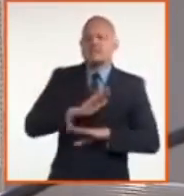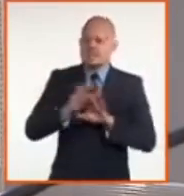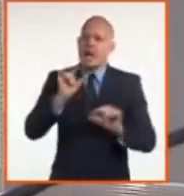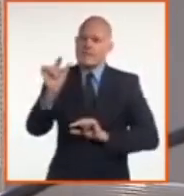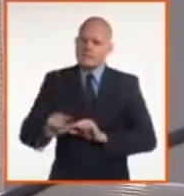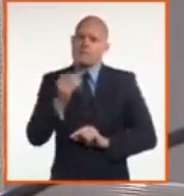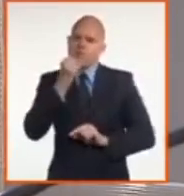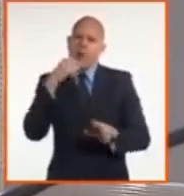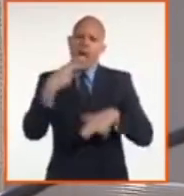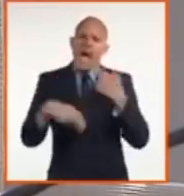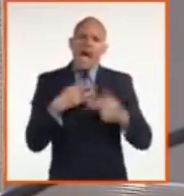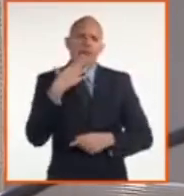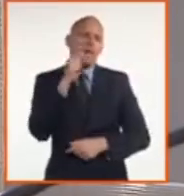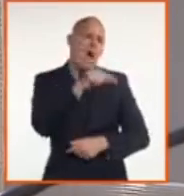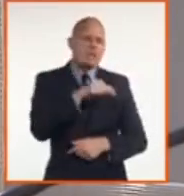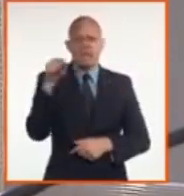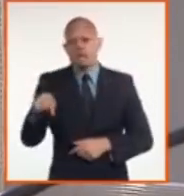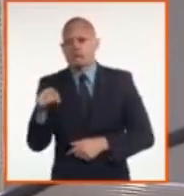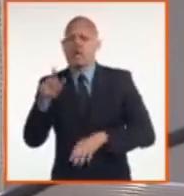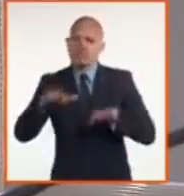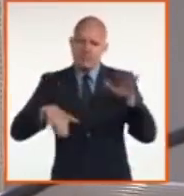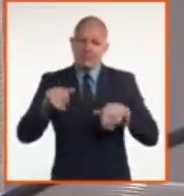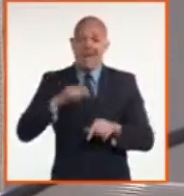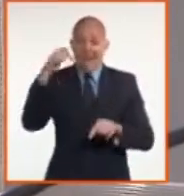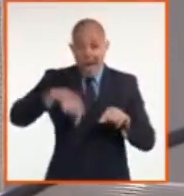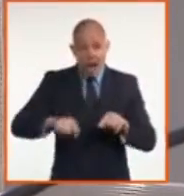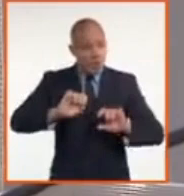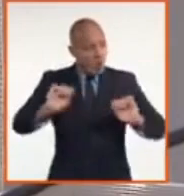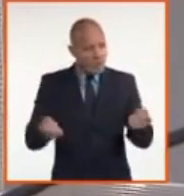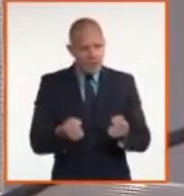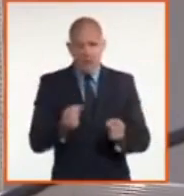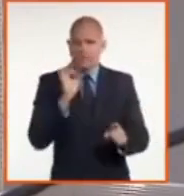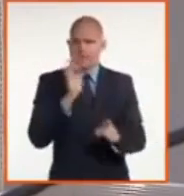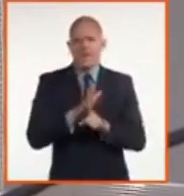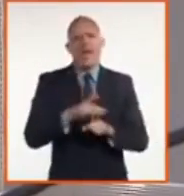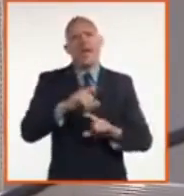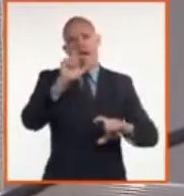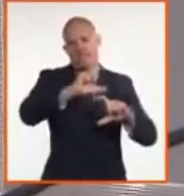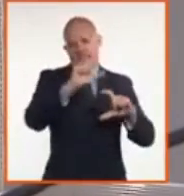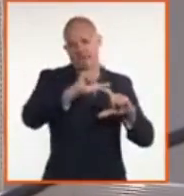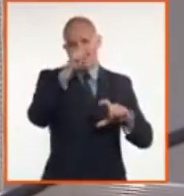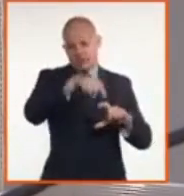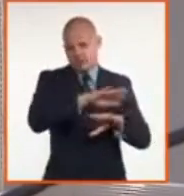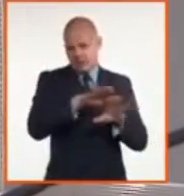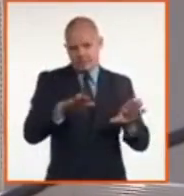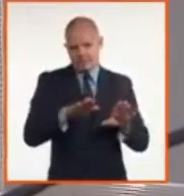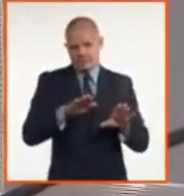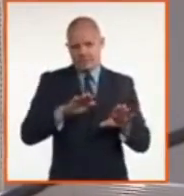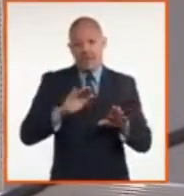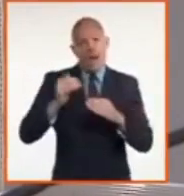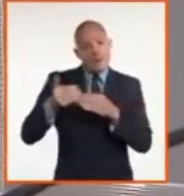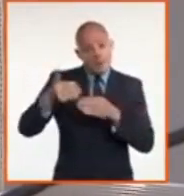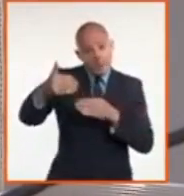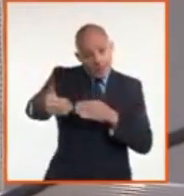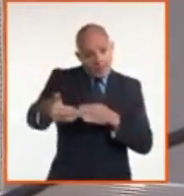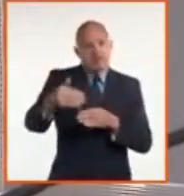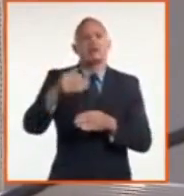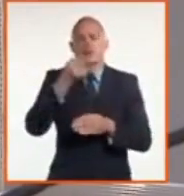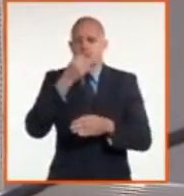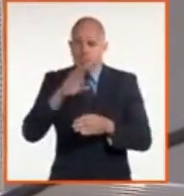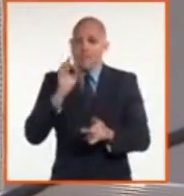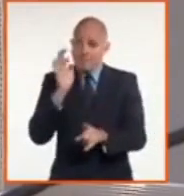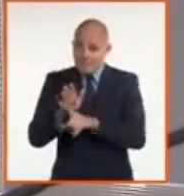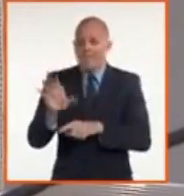a hacer las operaciones pero en un primer momento es cadena y por tanto tendrán que hacer esa operación ahora hemos